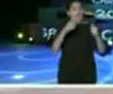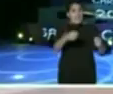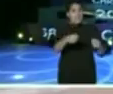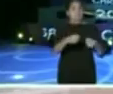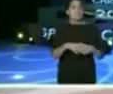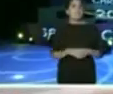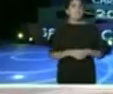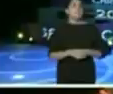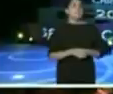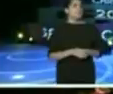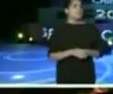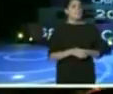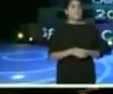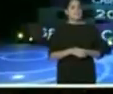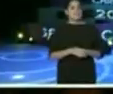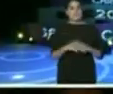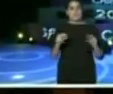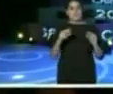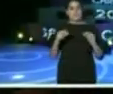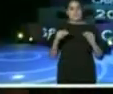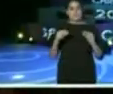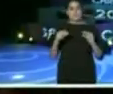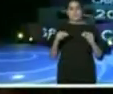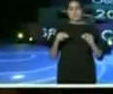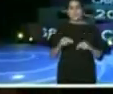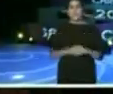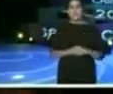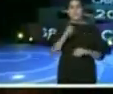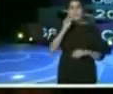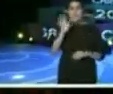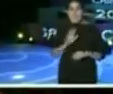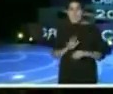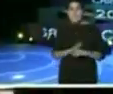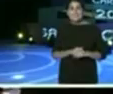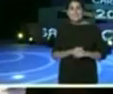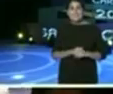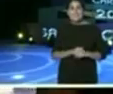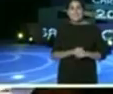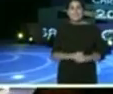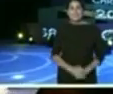Muy espontánea, porque la alegría les puede. Es ahí normal, está, Serás normal. Casanova. Me parece que Serás Casanova.